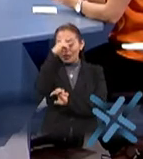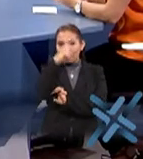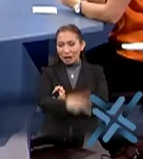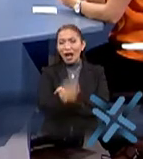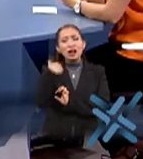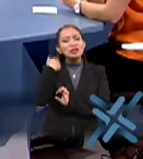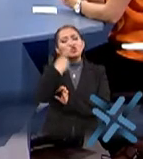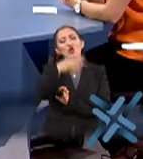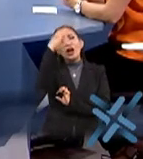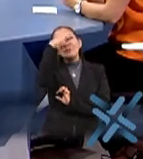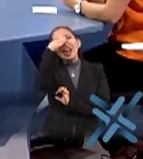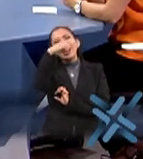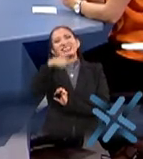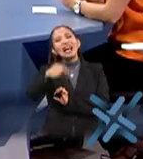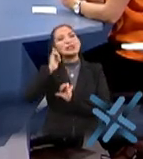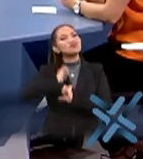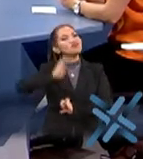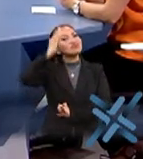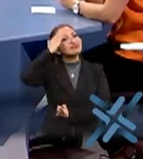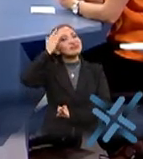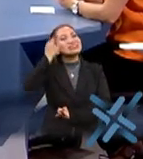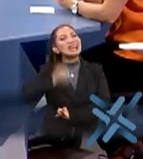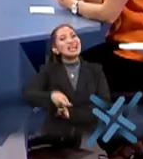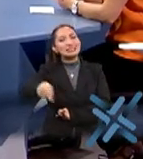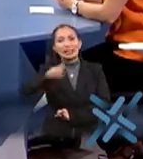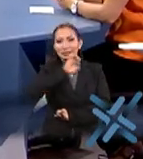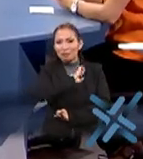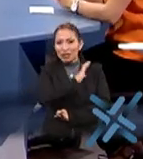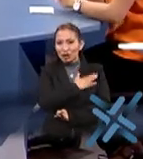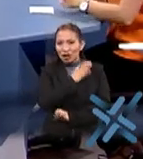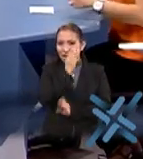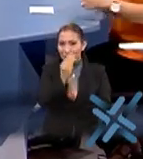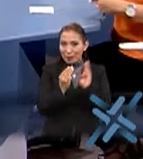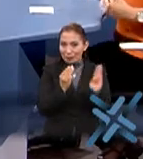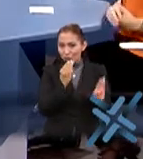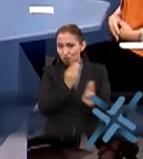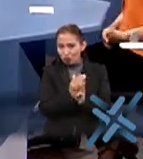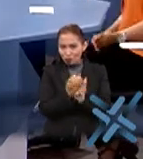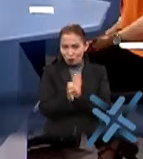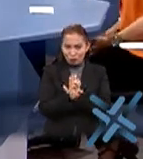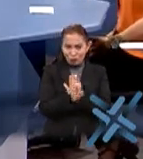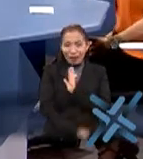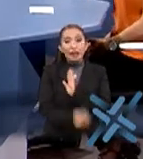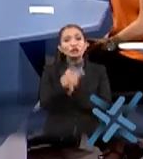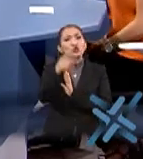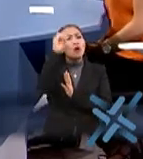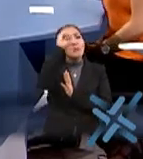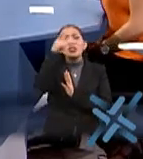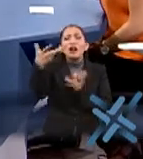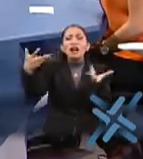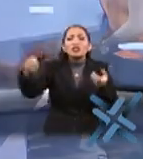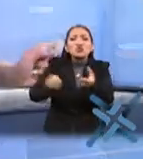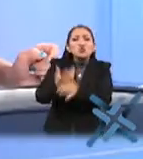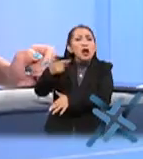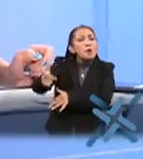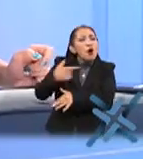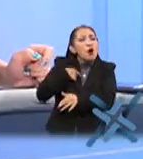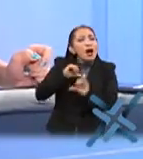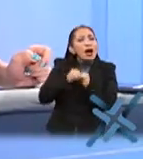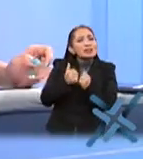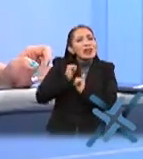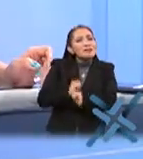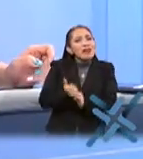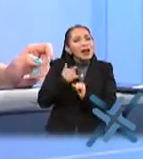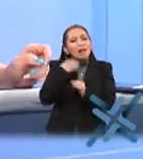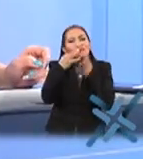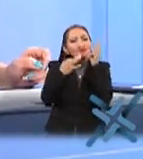al frente de la agencia informativa referente en español en el mundo y también pues su opinión de la creación de la Agencia Informativa de